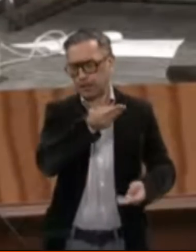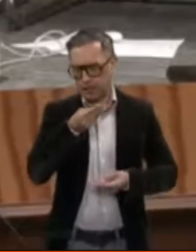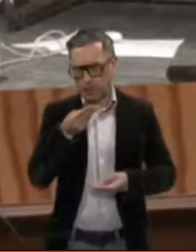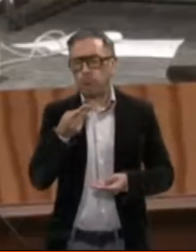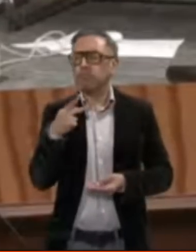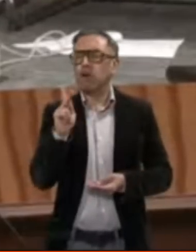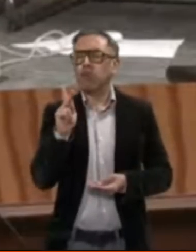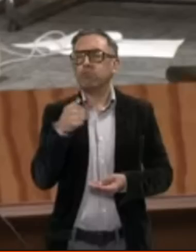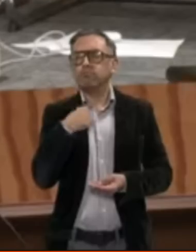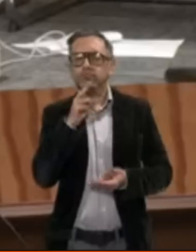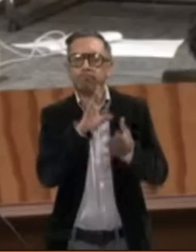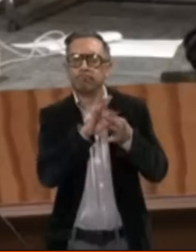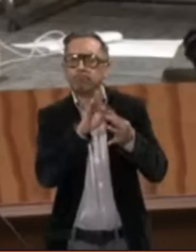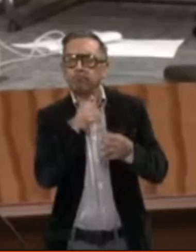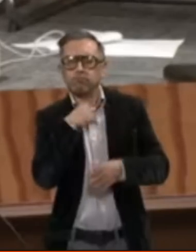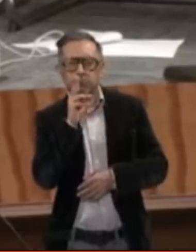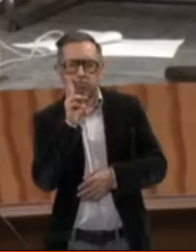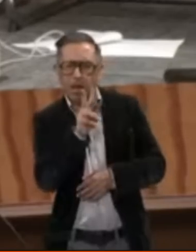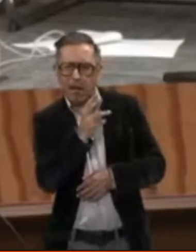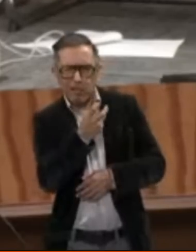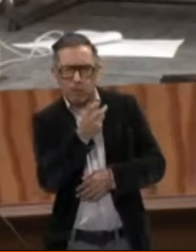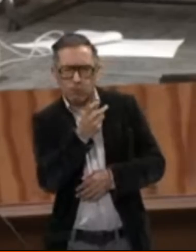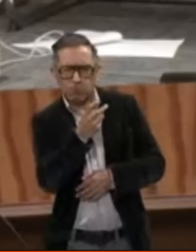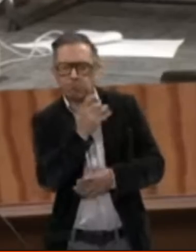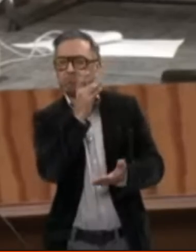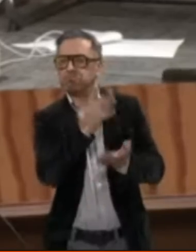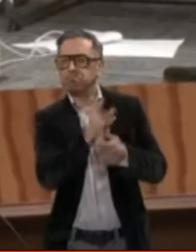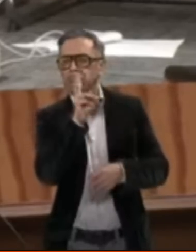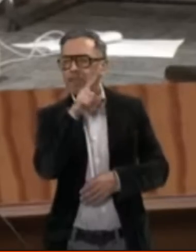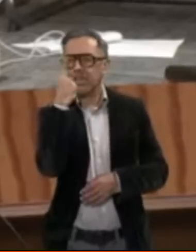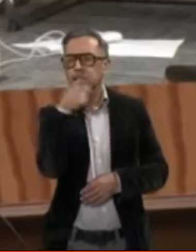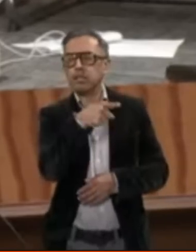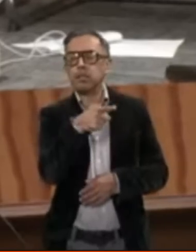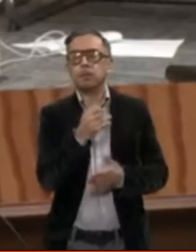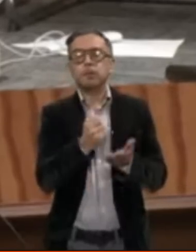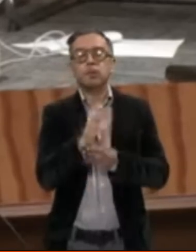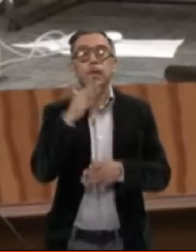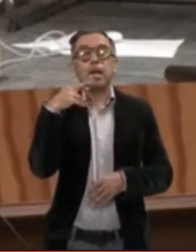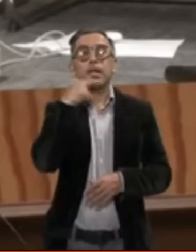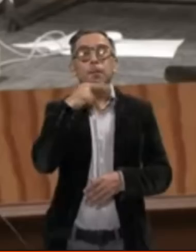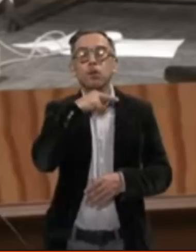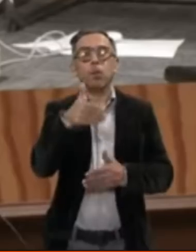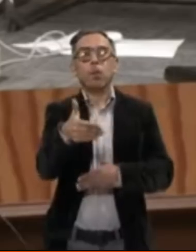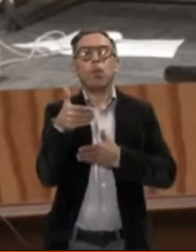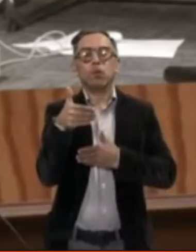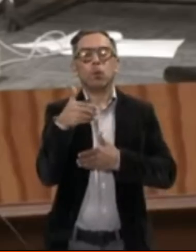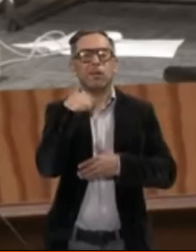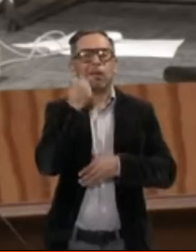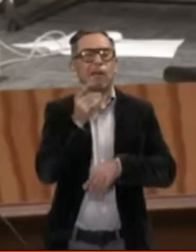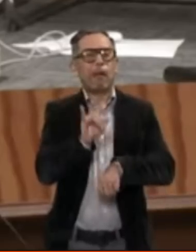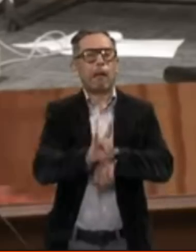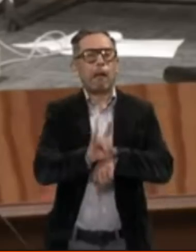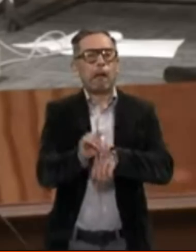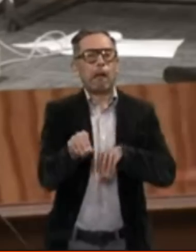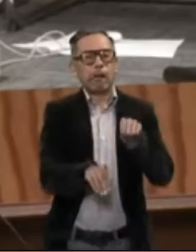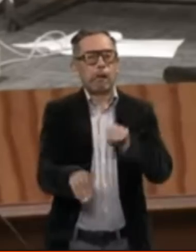esta situación? Que se estaban apresurando porque se quería montar una escena. Esa es la escena que